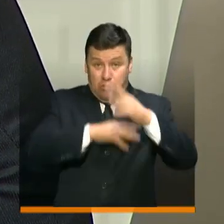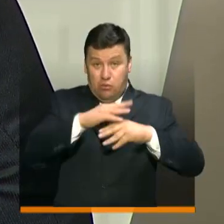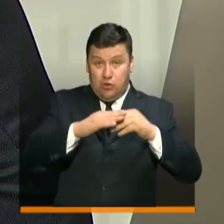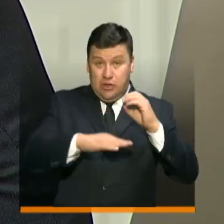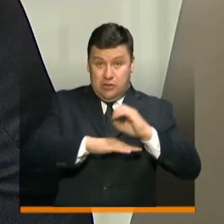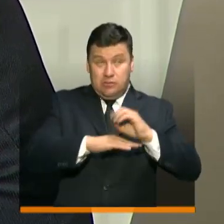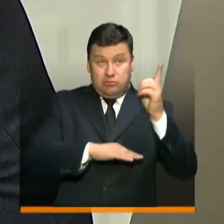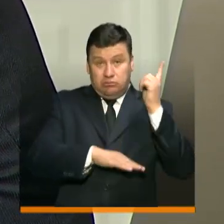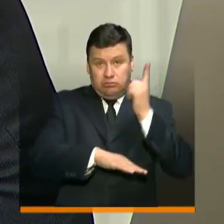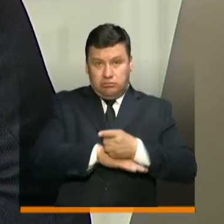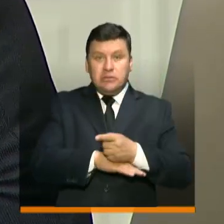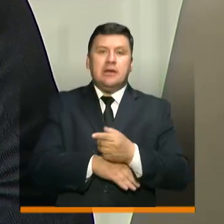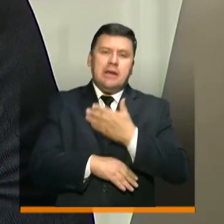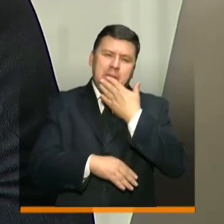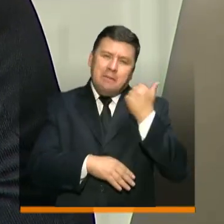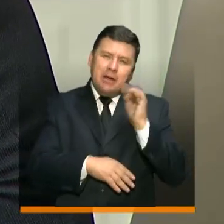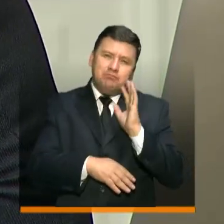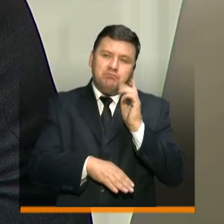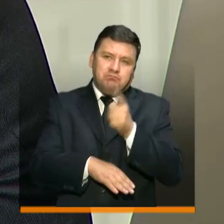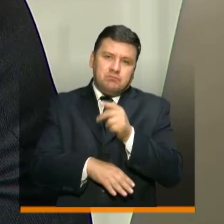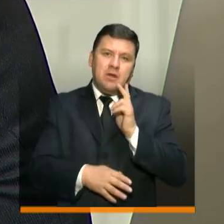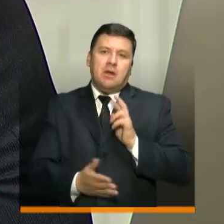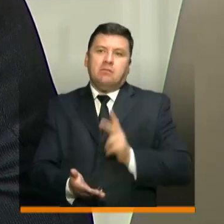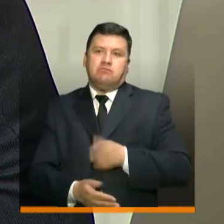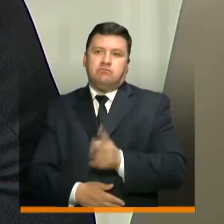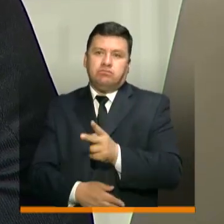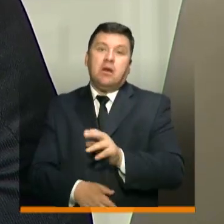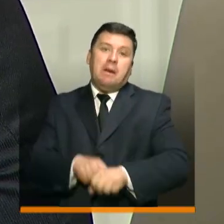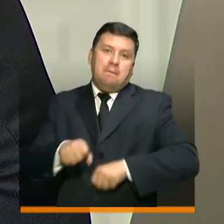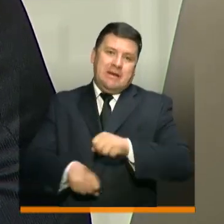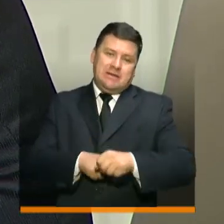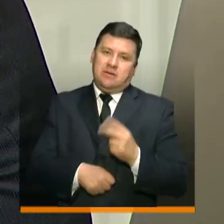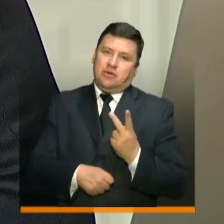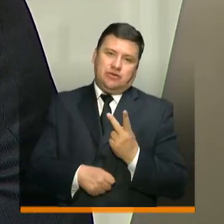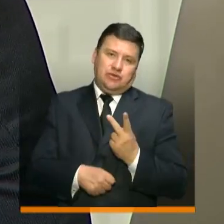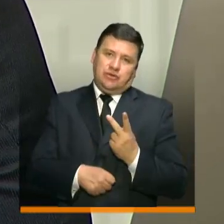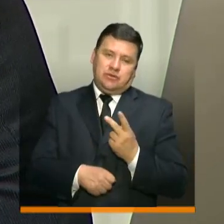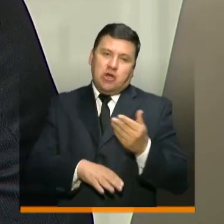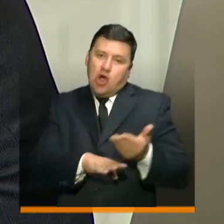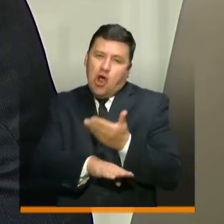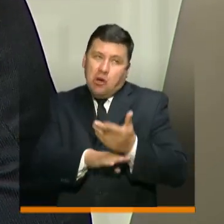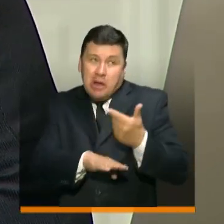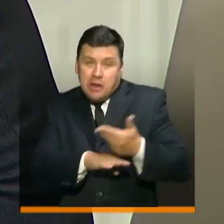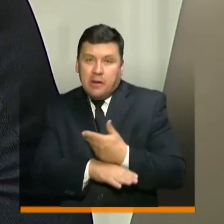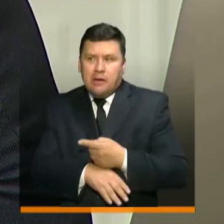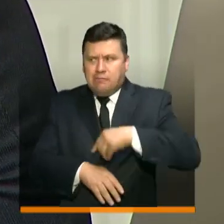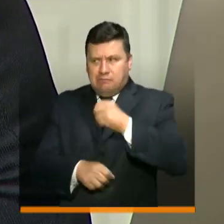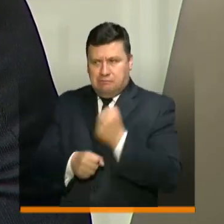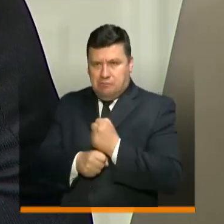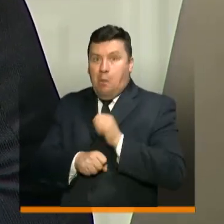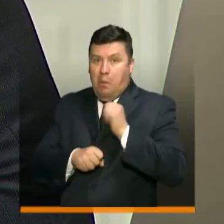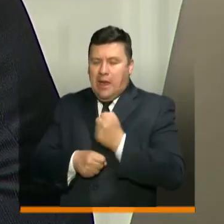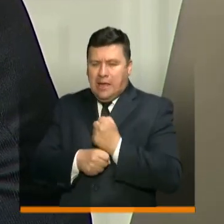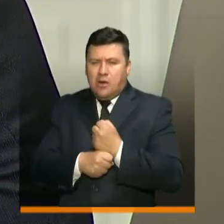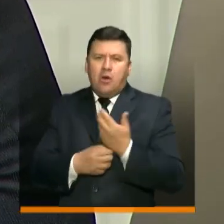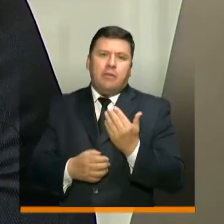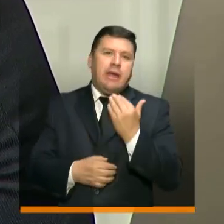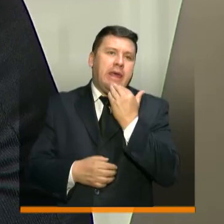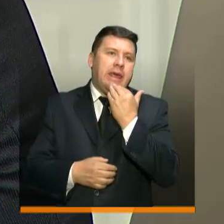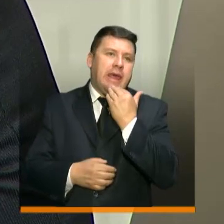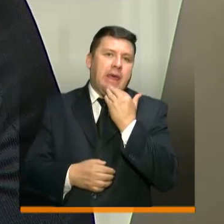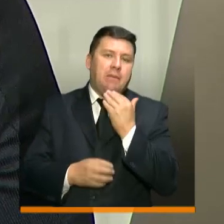la movilidad es a pie y en bicicleta principalmente. Entonces, en ese sentido, hay un trabajo que todos podemos hacer, por